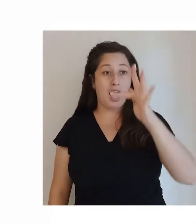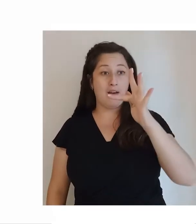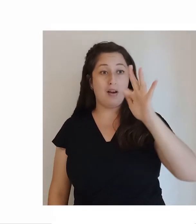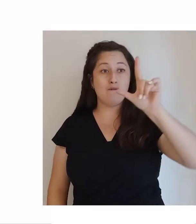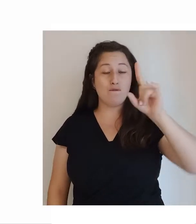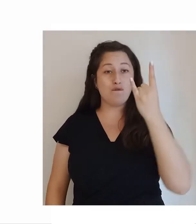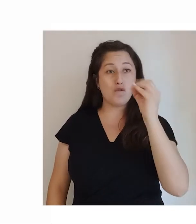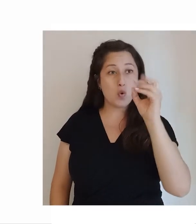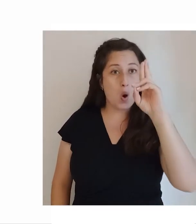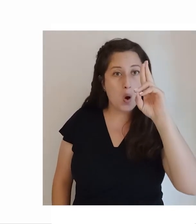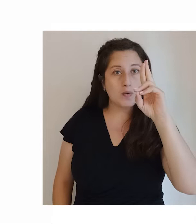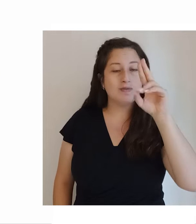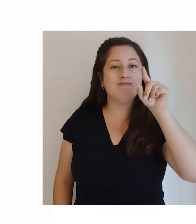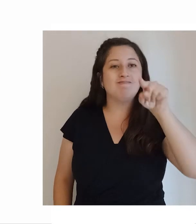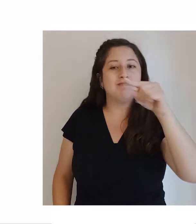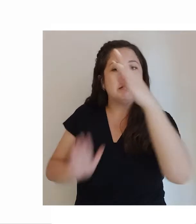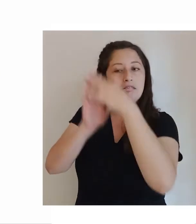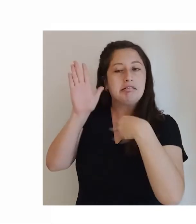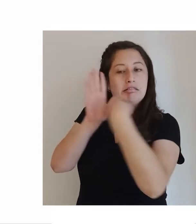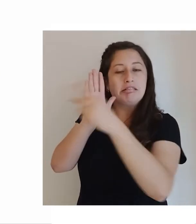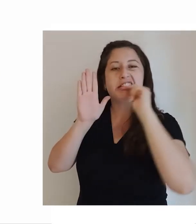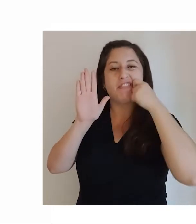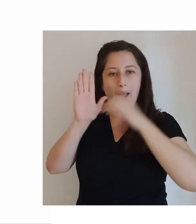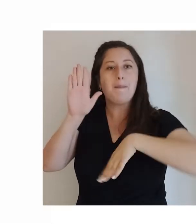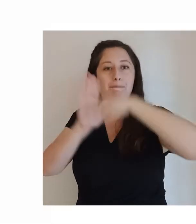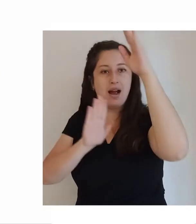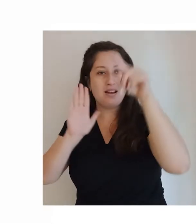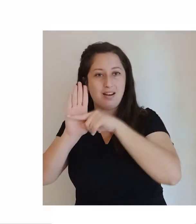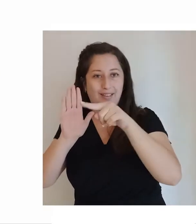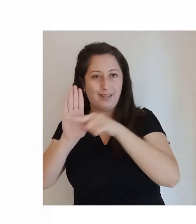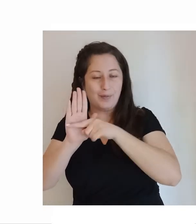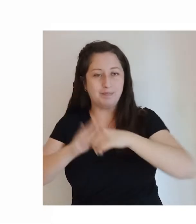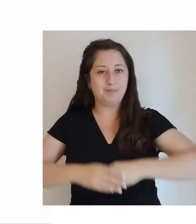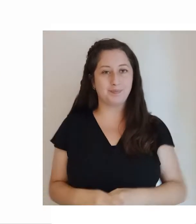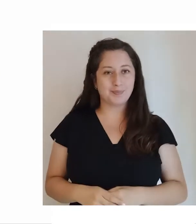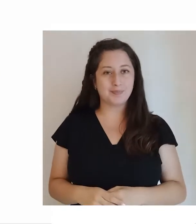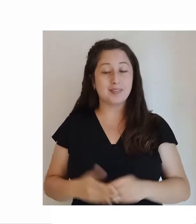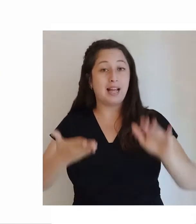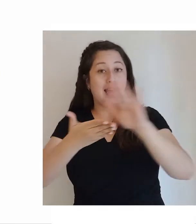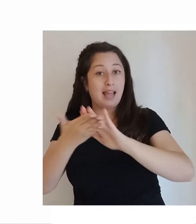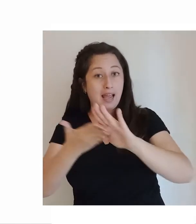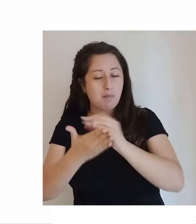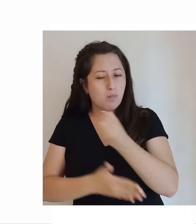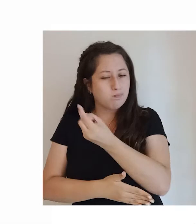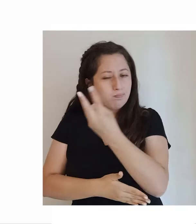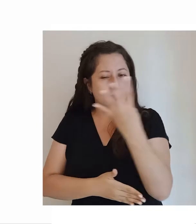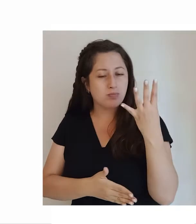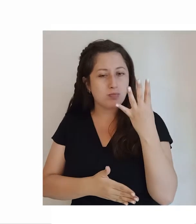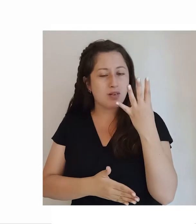el más electronegativo. Se puede mencionar, a modo de ejemplo, que el valor